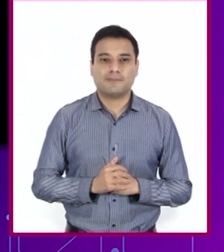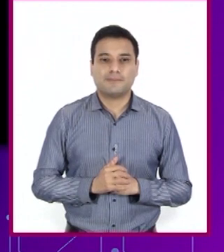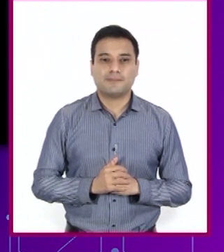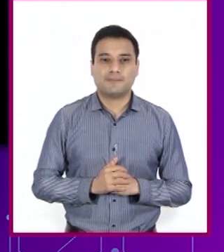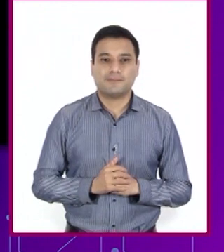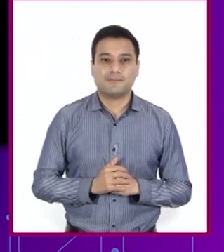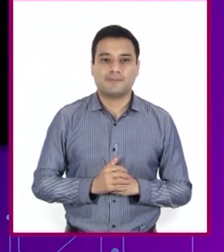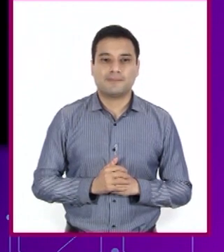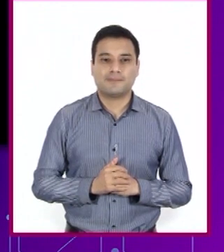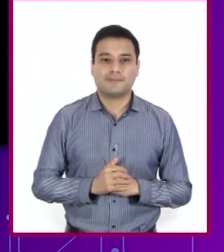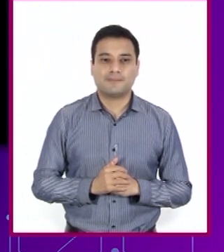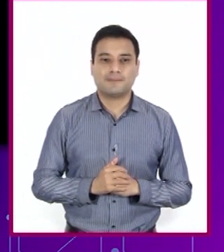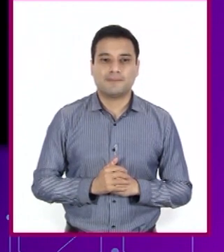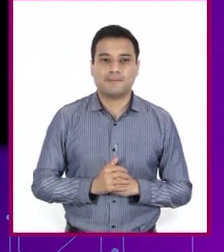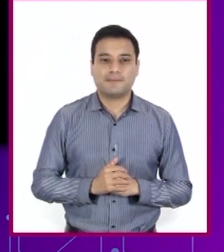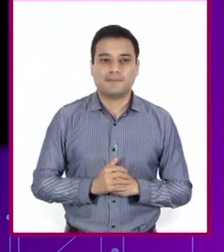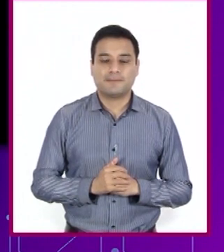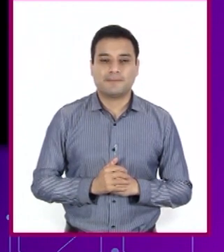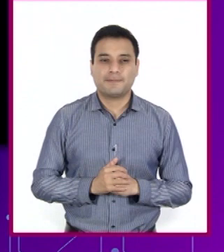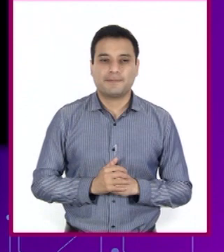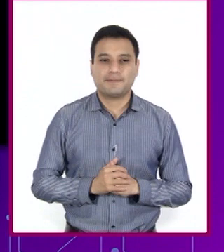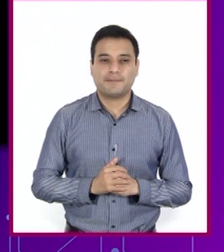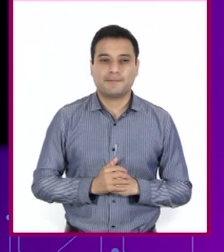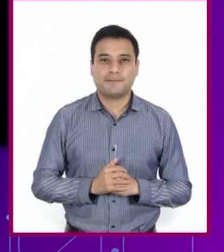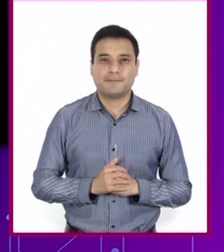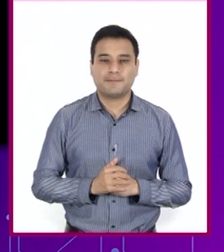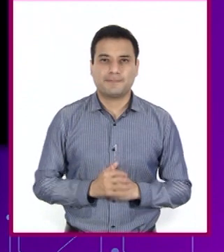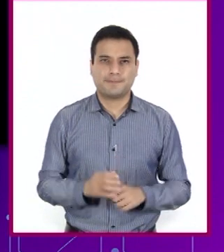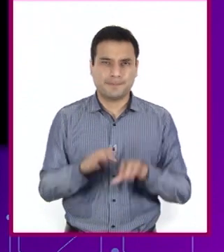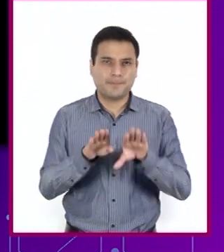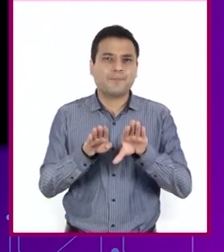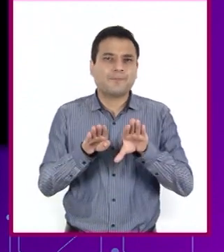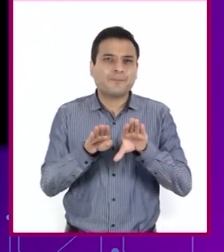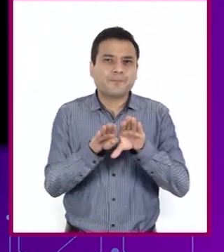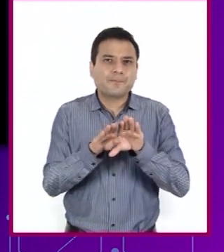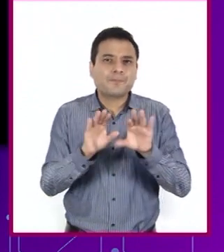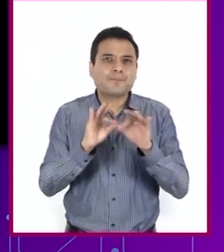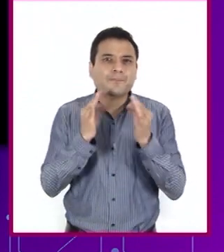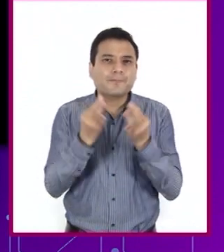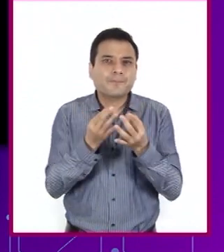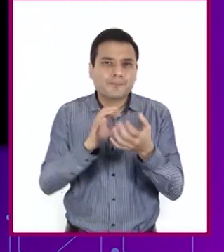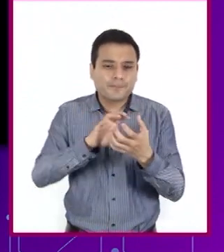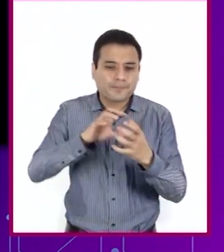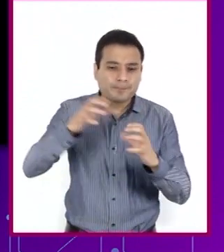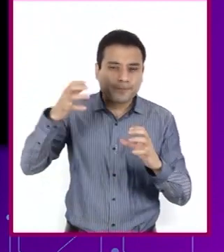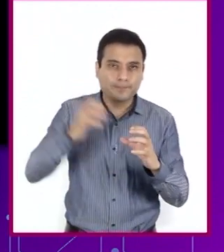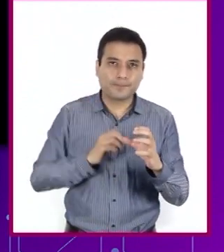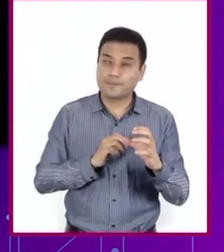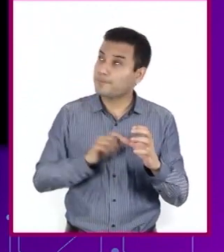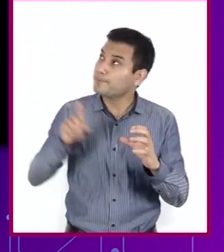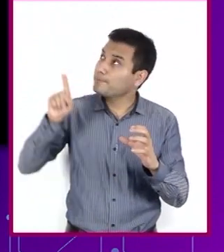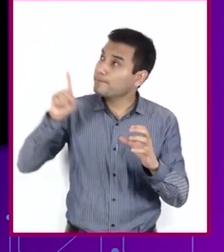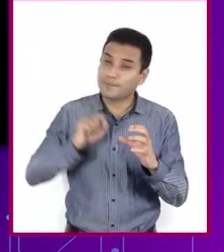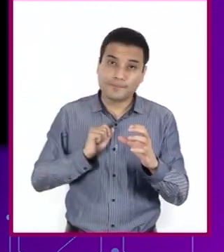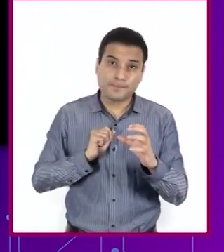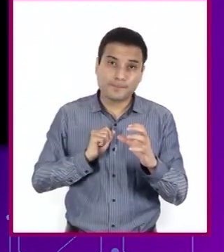Y en la parte inferior aparece la geometría de la molécula, que en este caso es